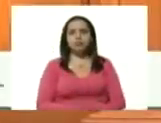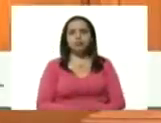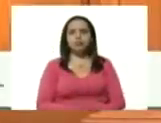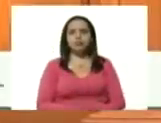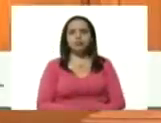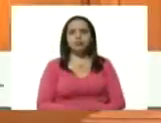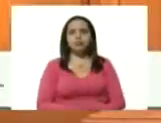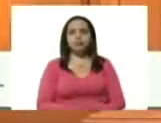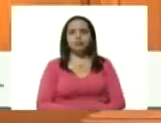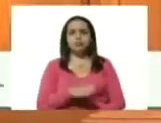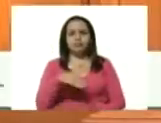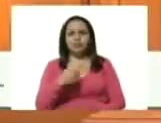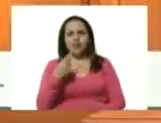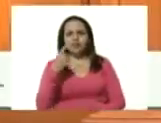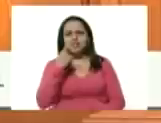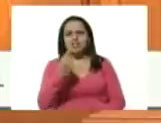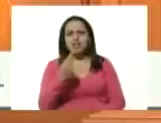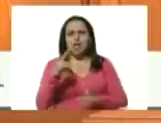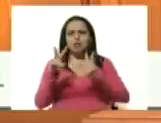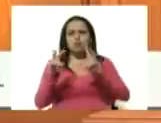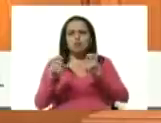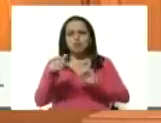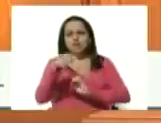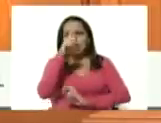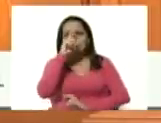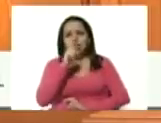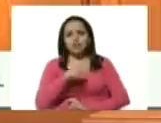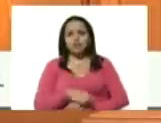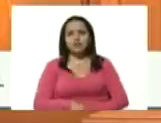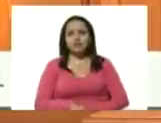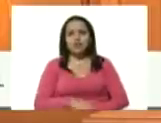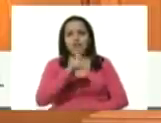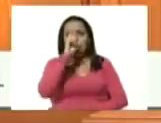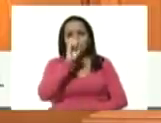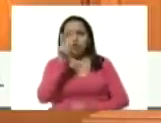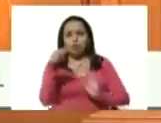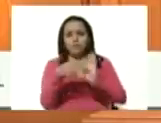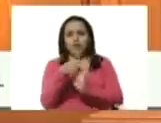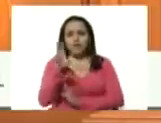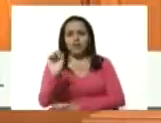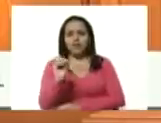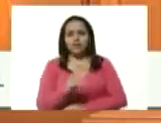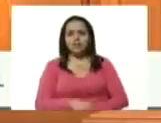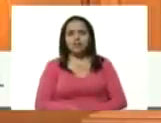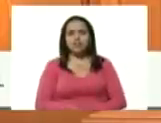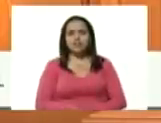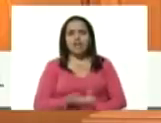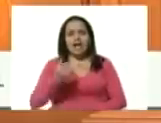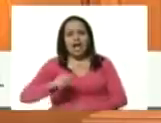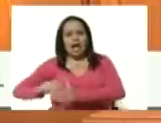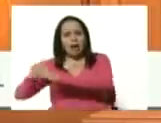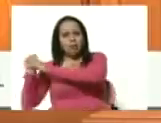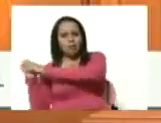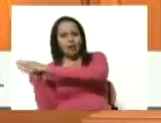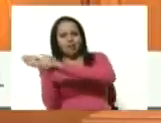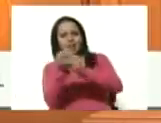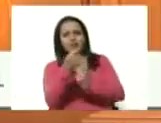pudiéramos decir, novato del año 2020. está bateando